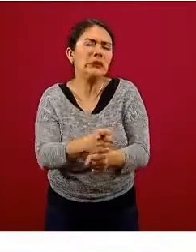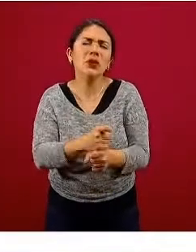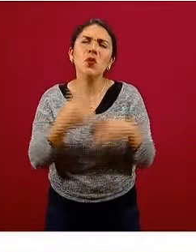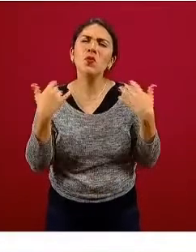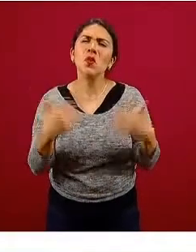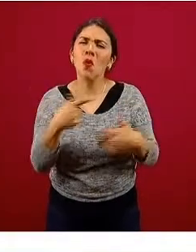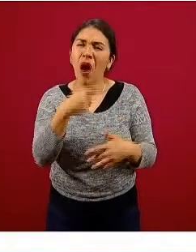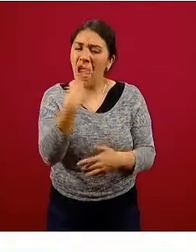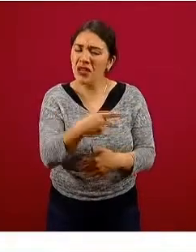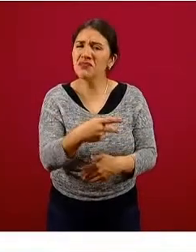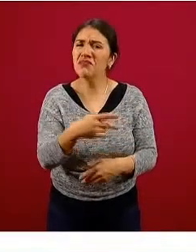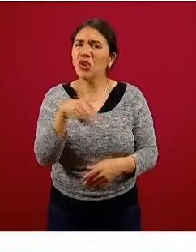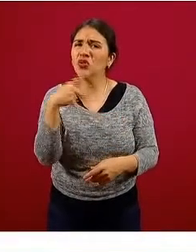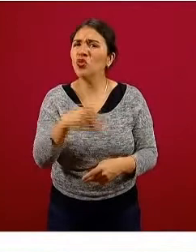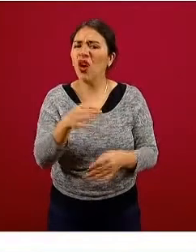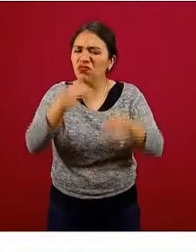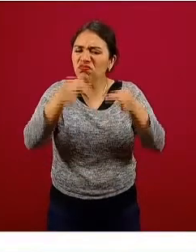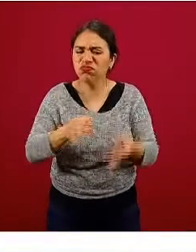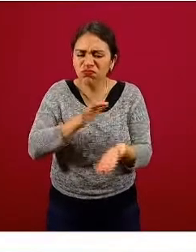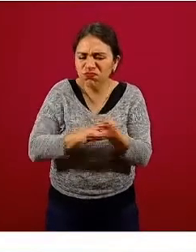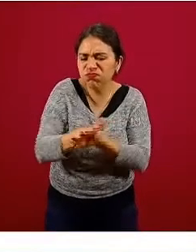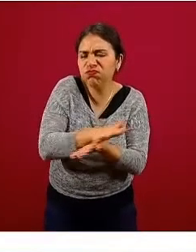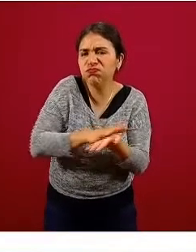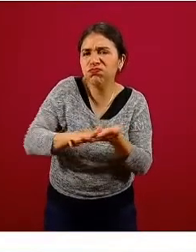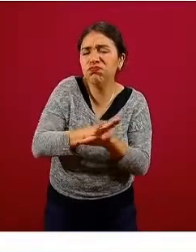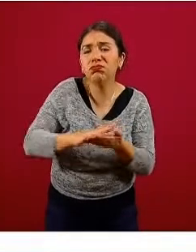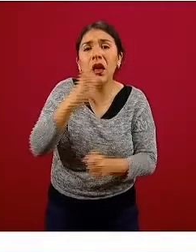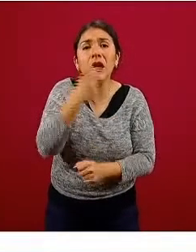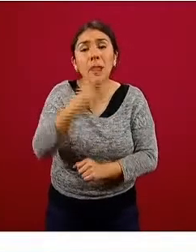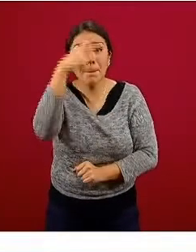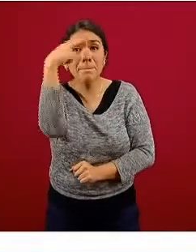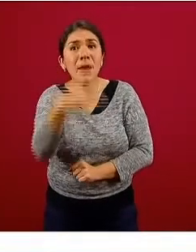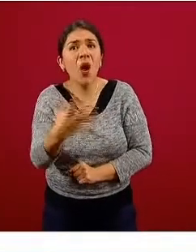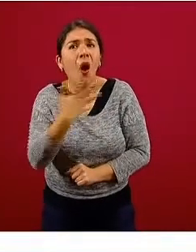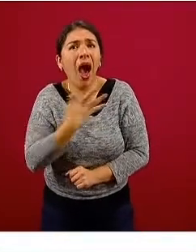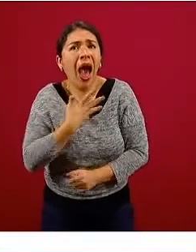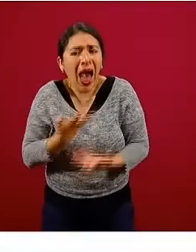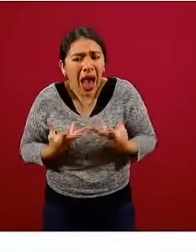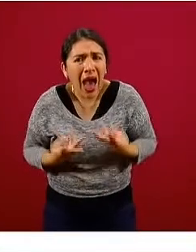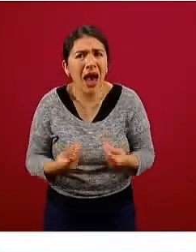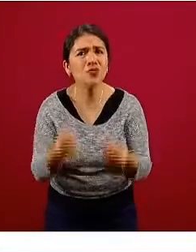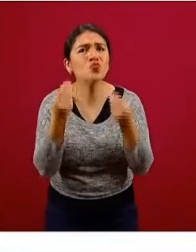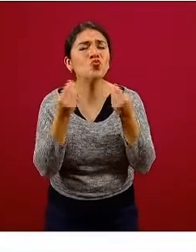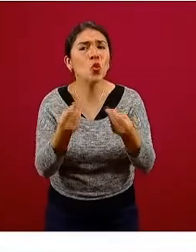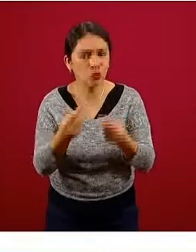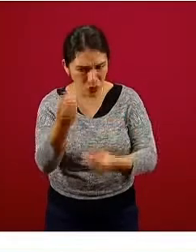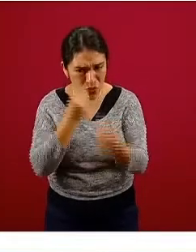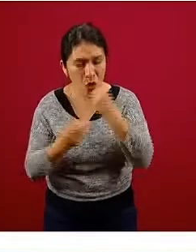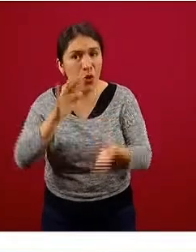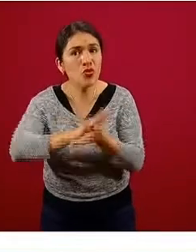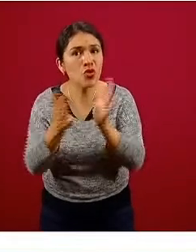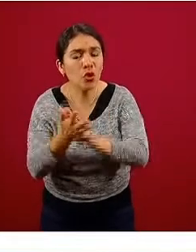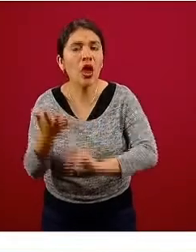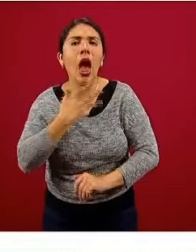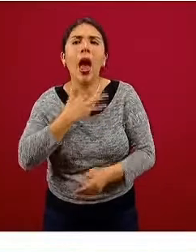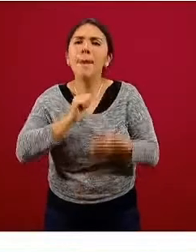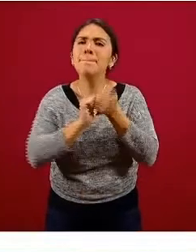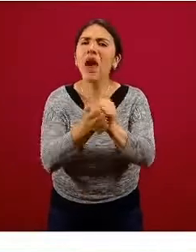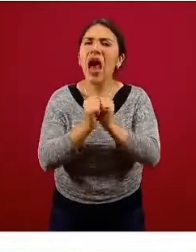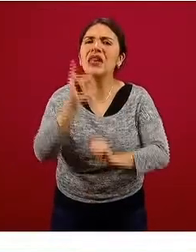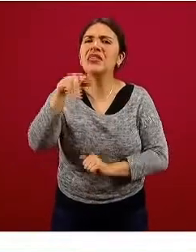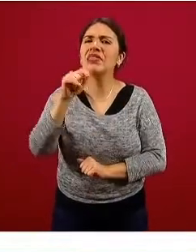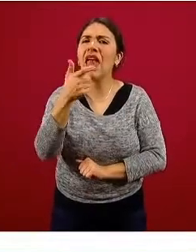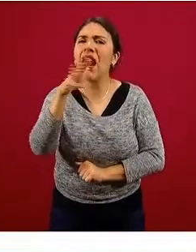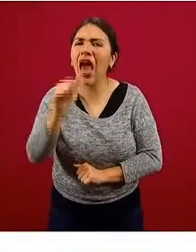un cereal de grano entero. Ese es el privilegio de México, comamos tortilla, y también desde luego hay pan integral, hay